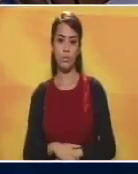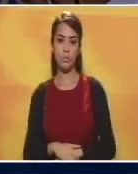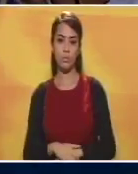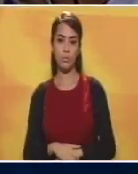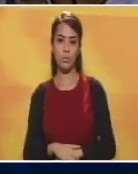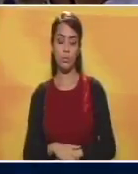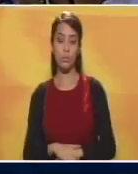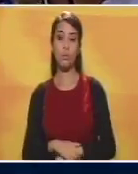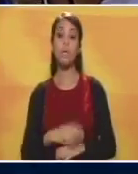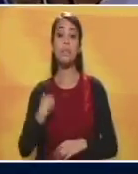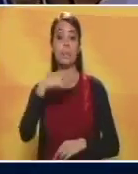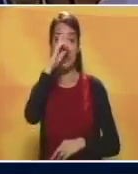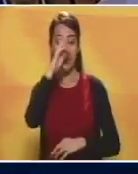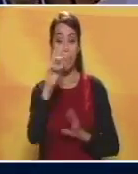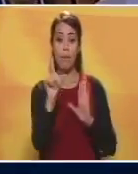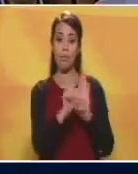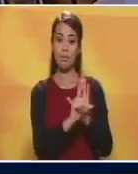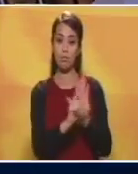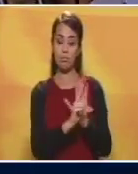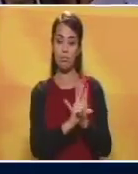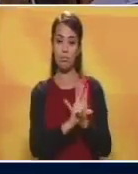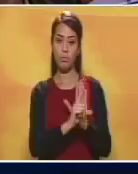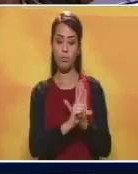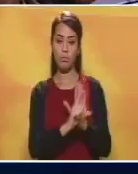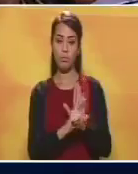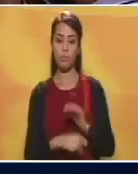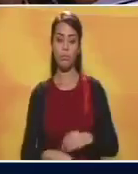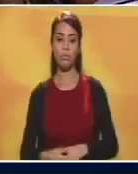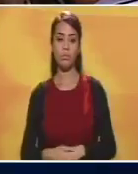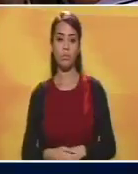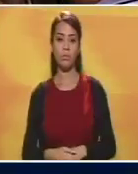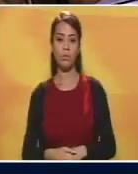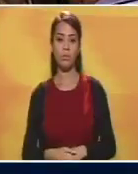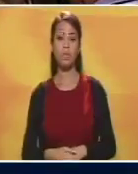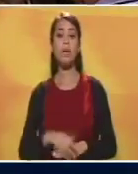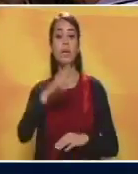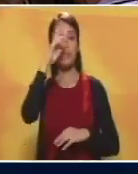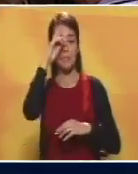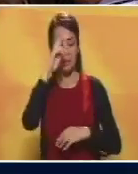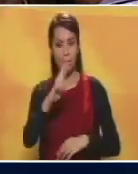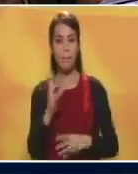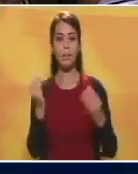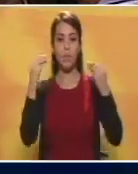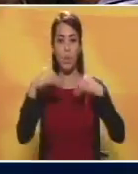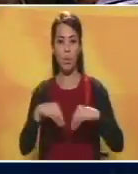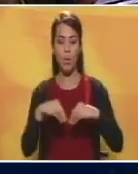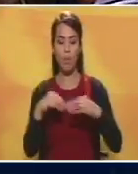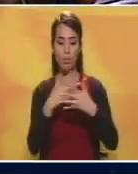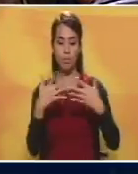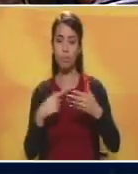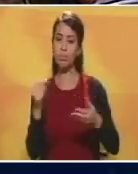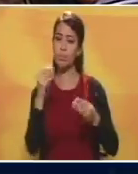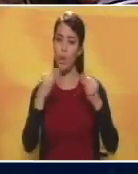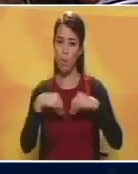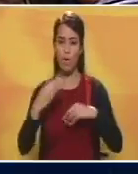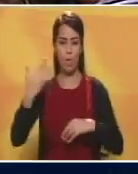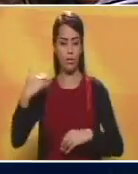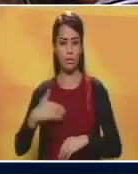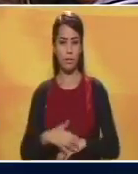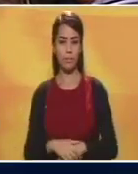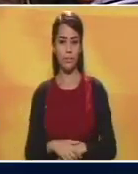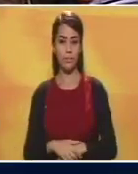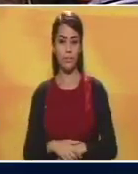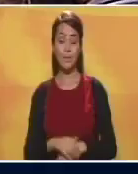el cumplimiento de la ley y el cumplimiento de los acuerdos suscritos acá mismo